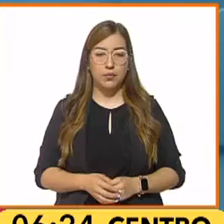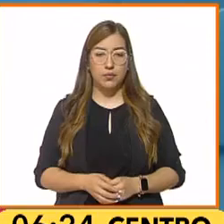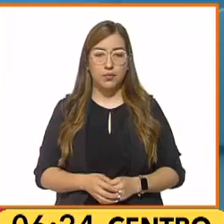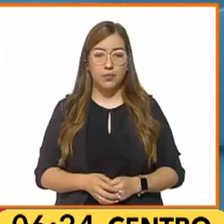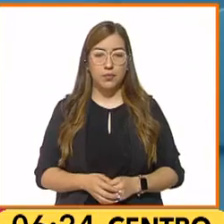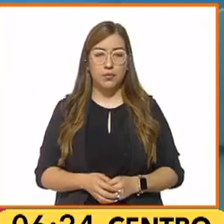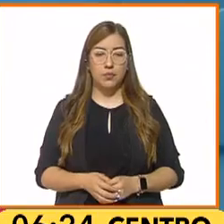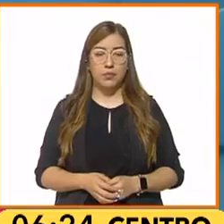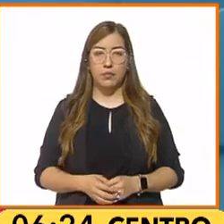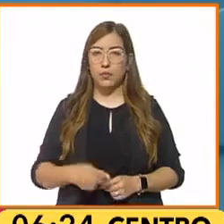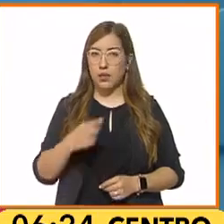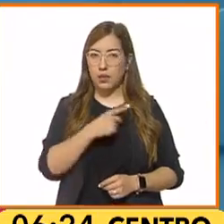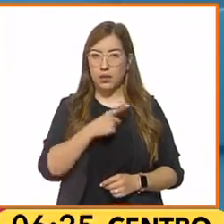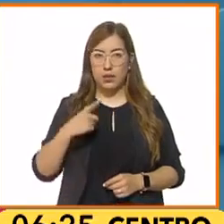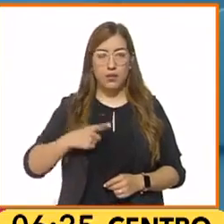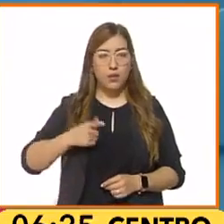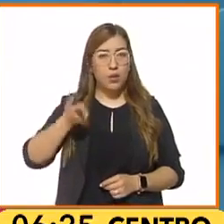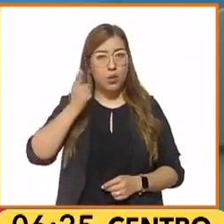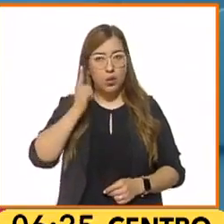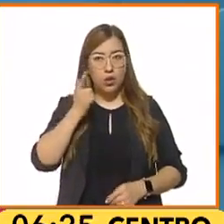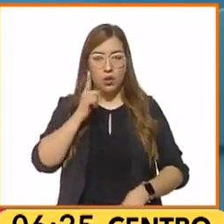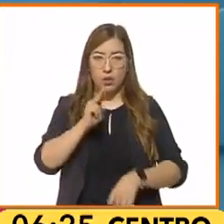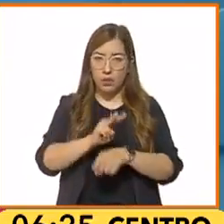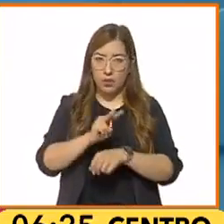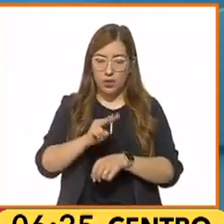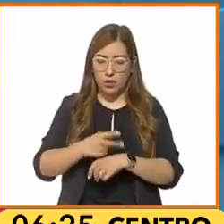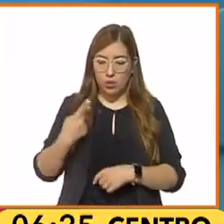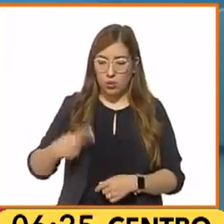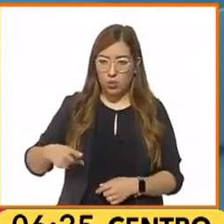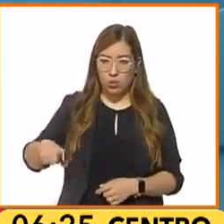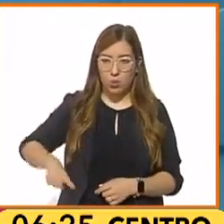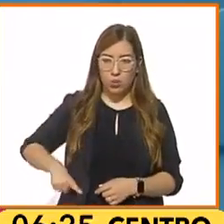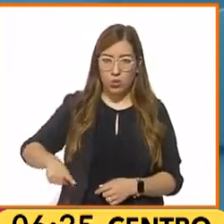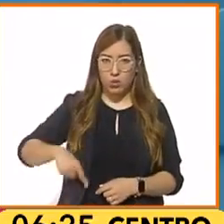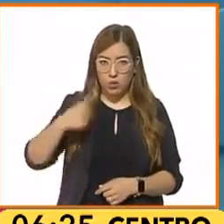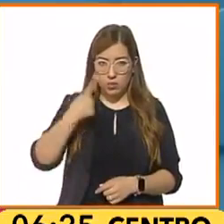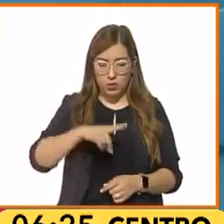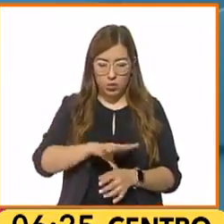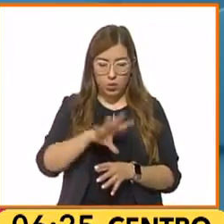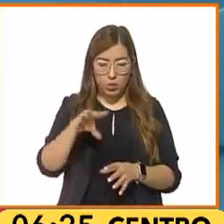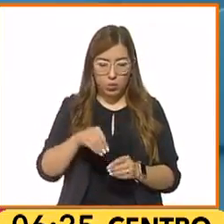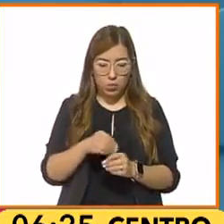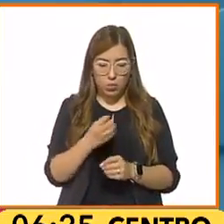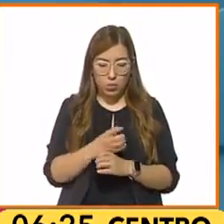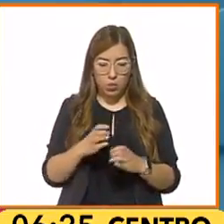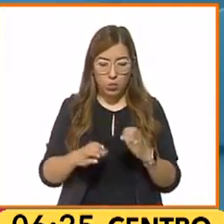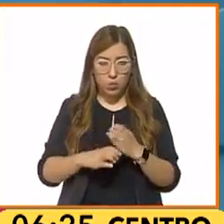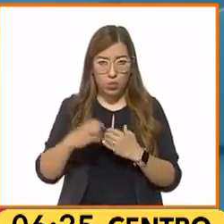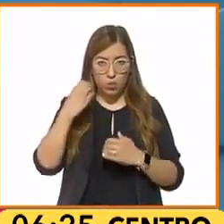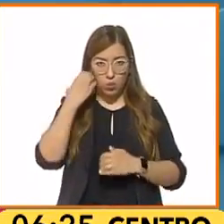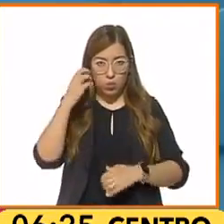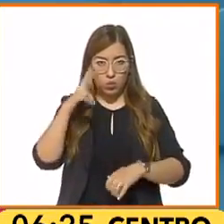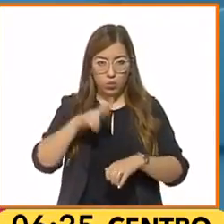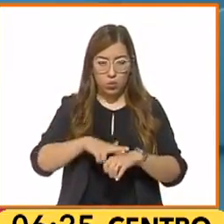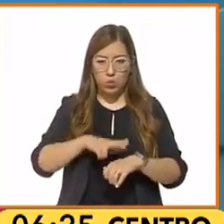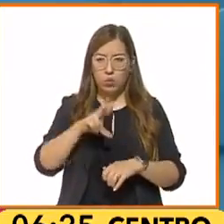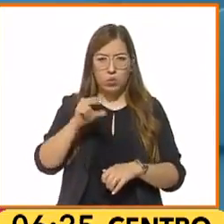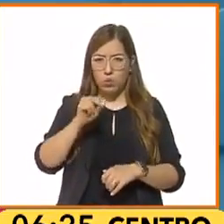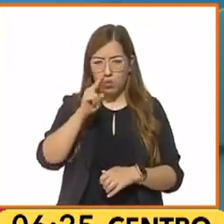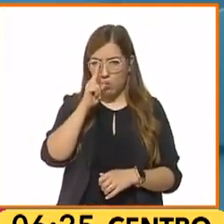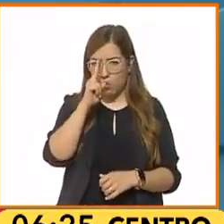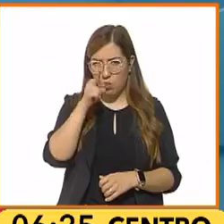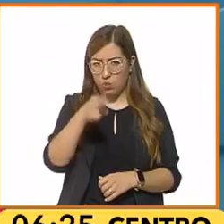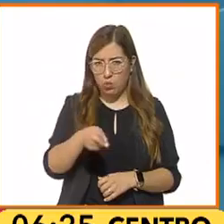una supervisión por parte del Estado de estos contenidos de origen extranjero. No se prohíben, hay que recalcar que no